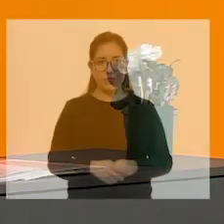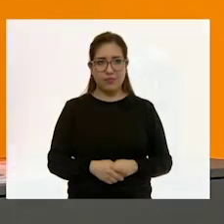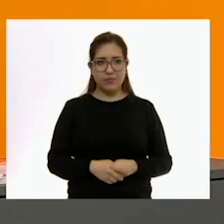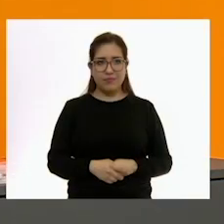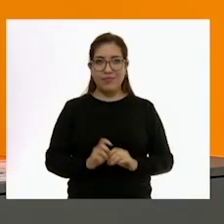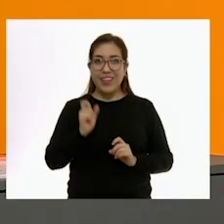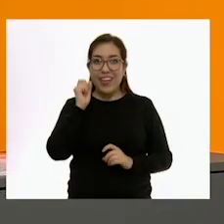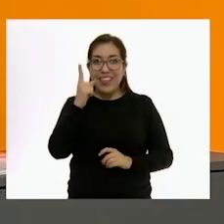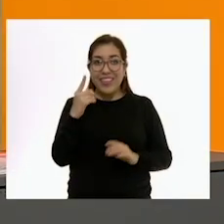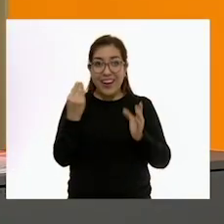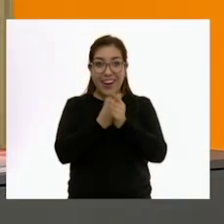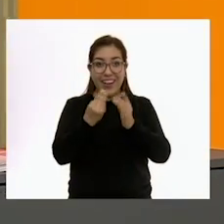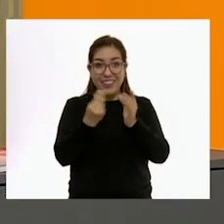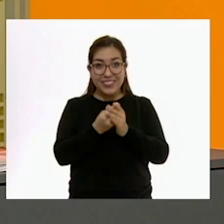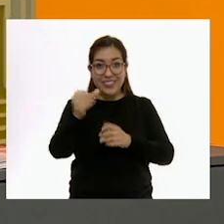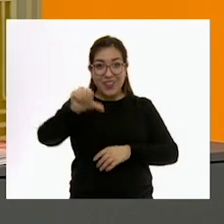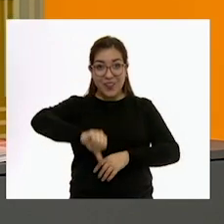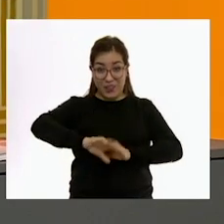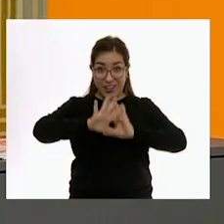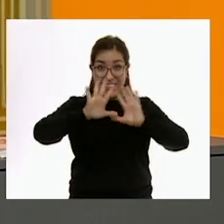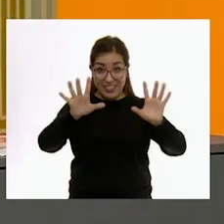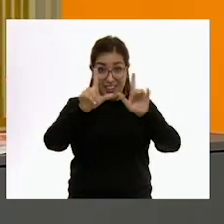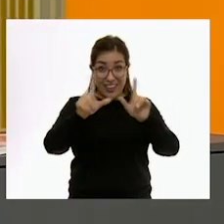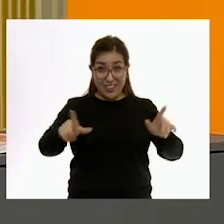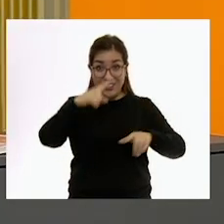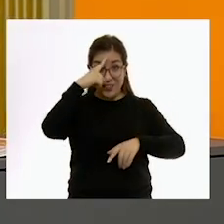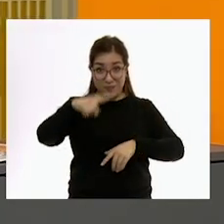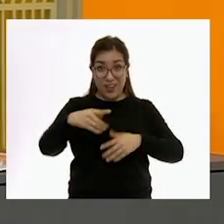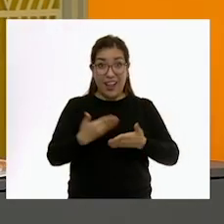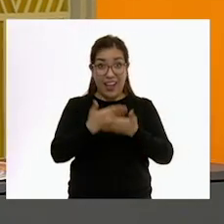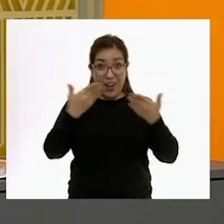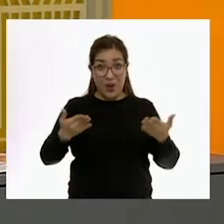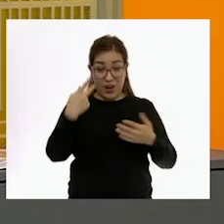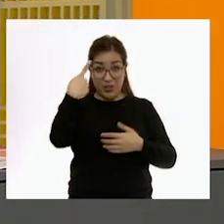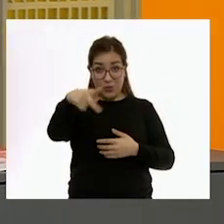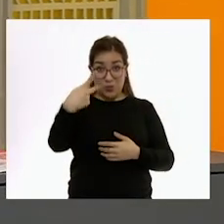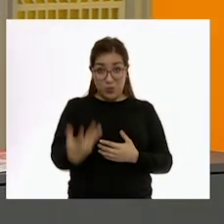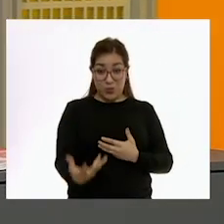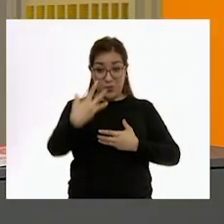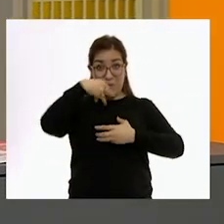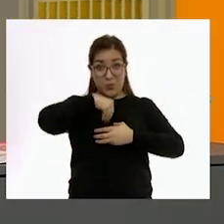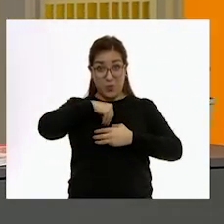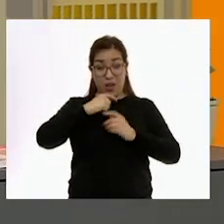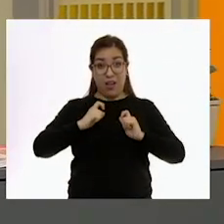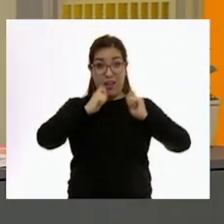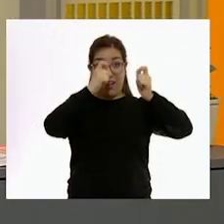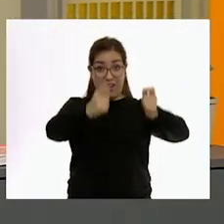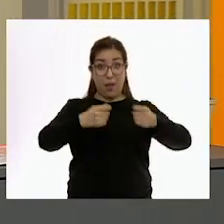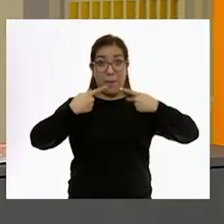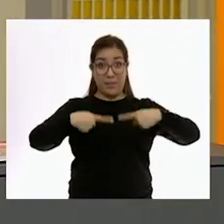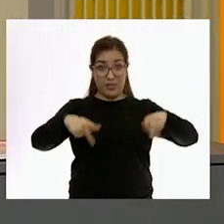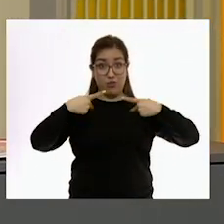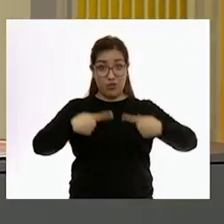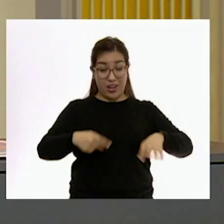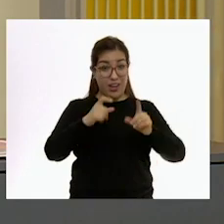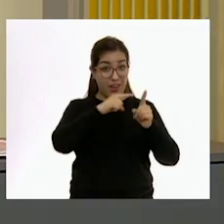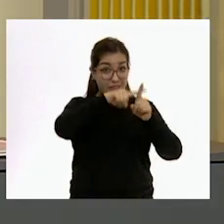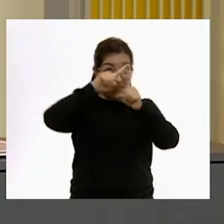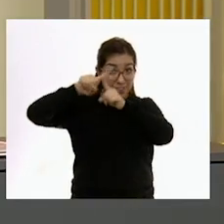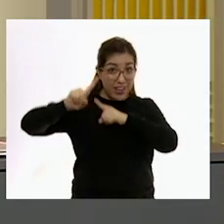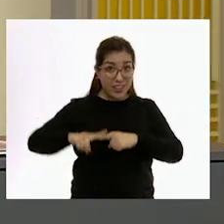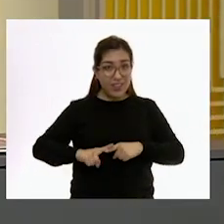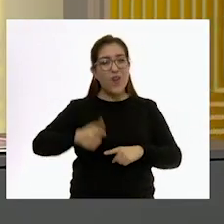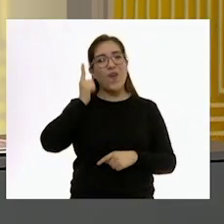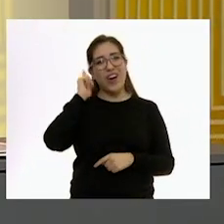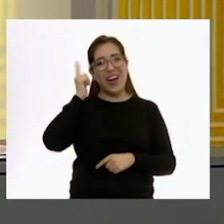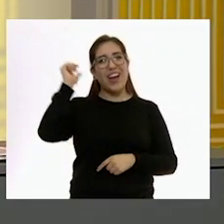¿Qué les pareció la clase de hoy? ¿Ya están listos para interpretar algún personaje famoso como Romeo o Hamlet? Ojalá el